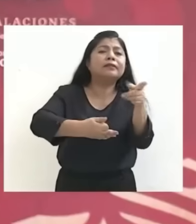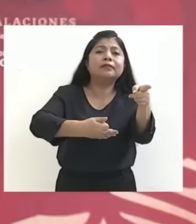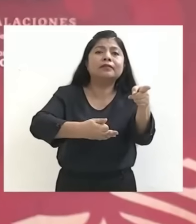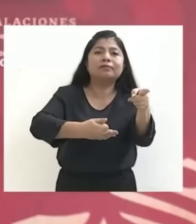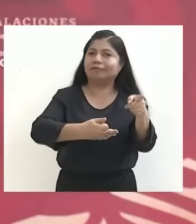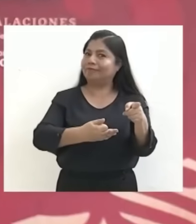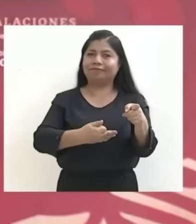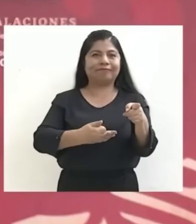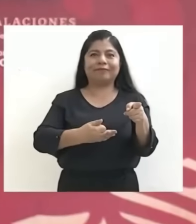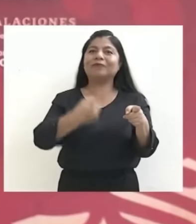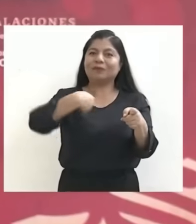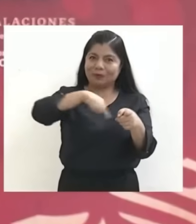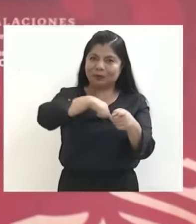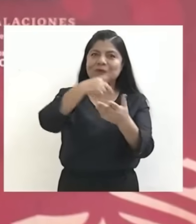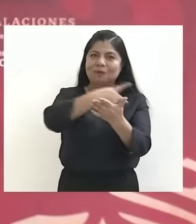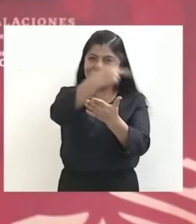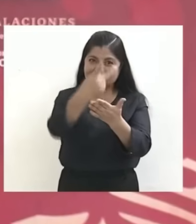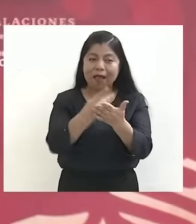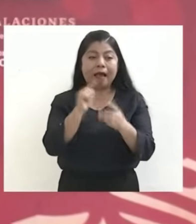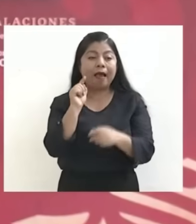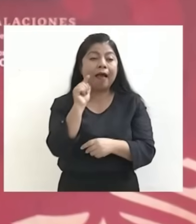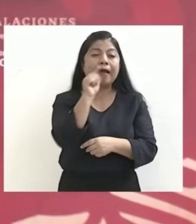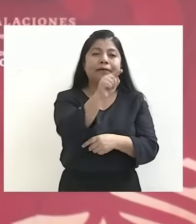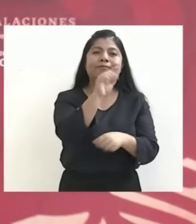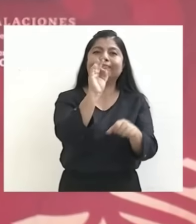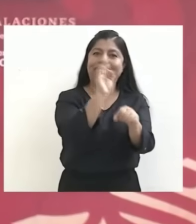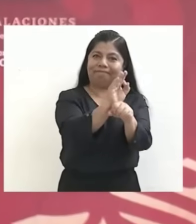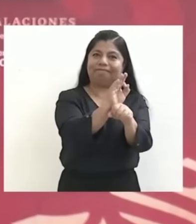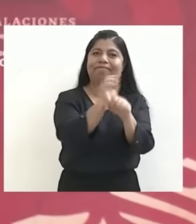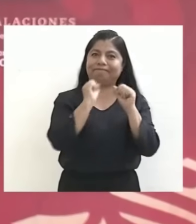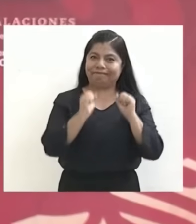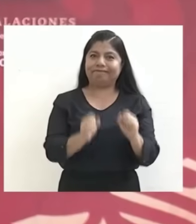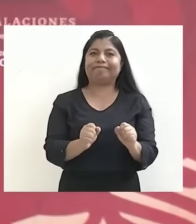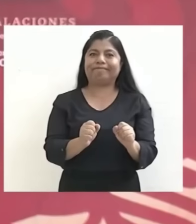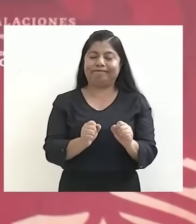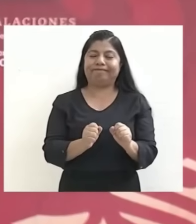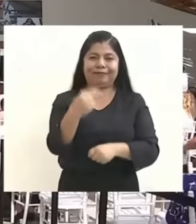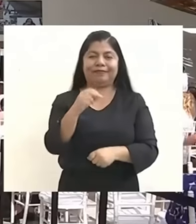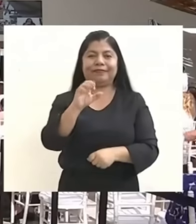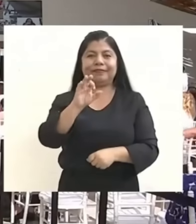un programa de bienestar.